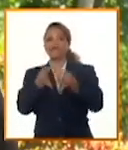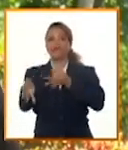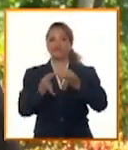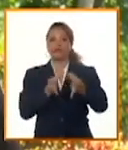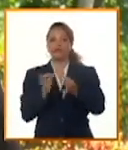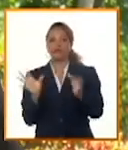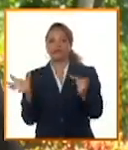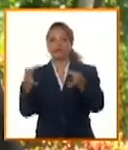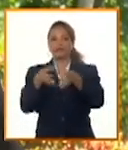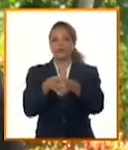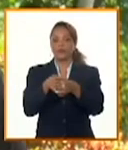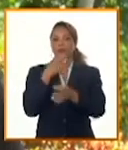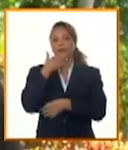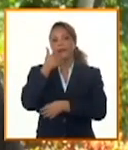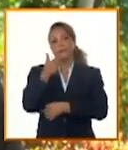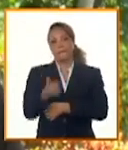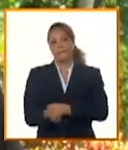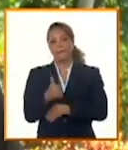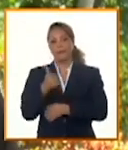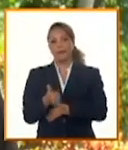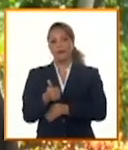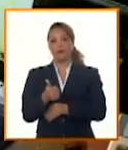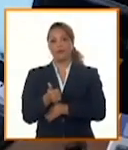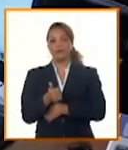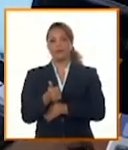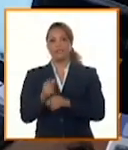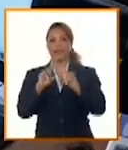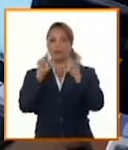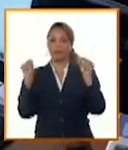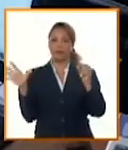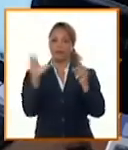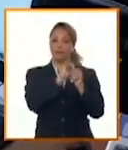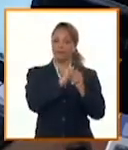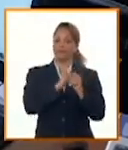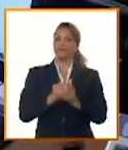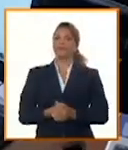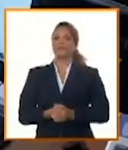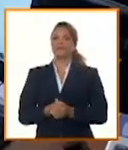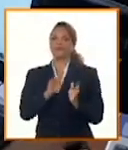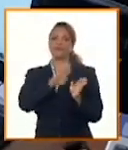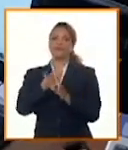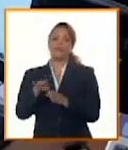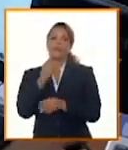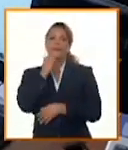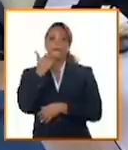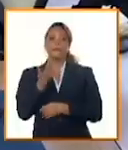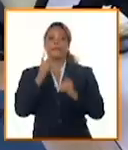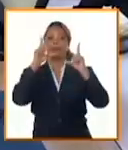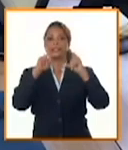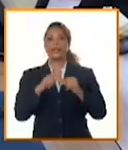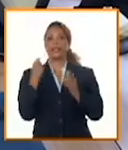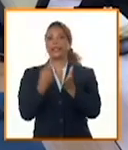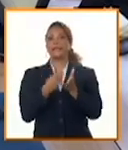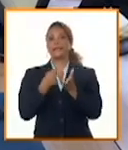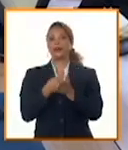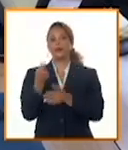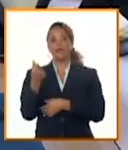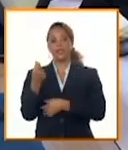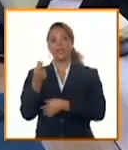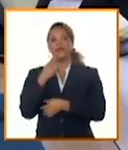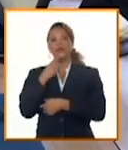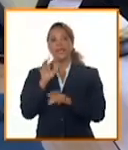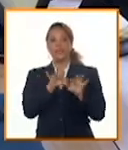que quiere que se que fluya por el país además de disminuir el pago en efectivo estos canales electrónicos